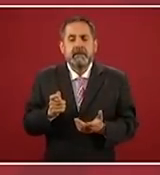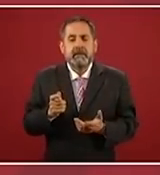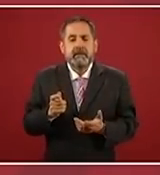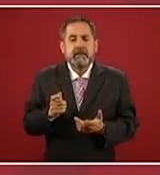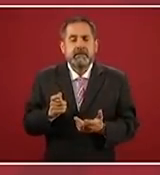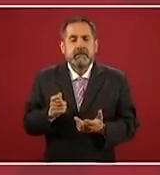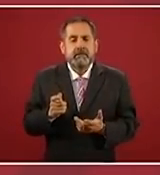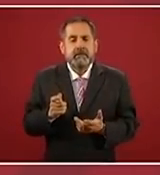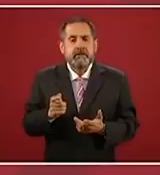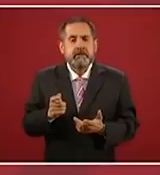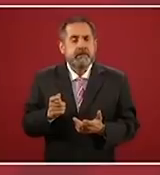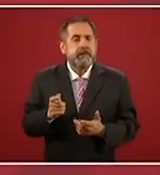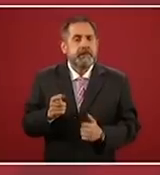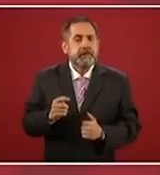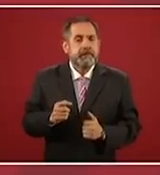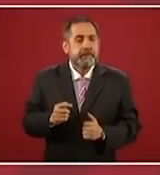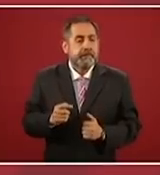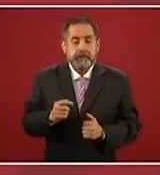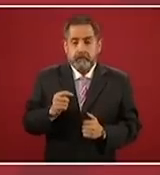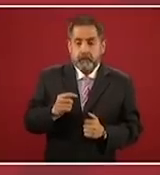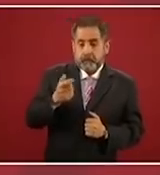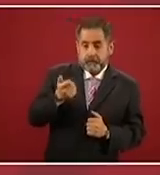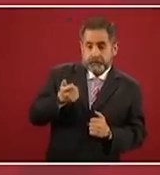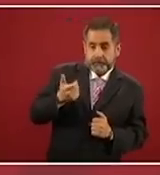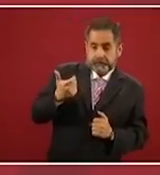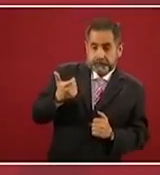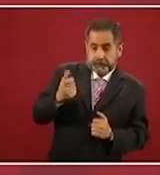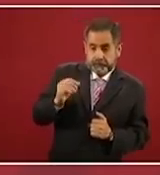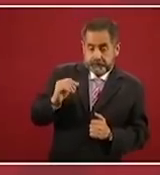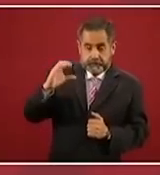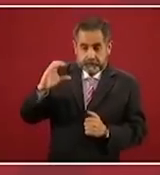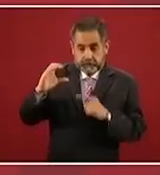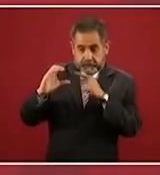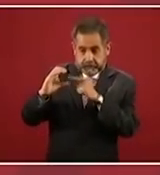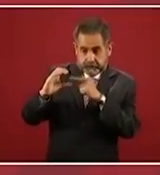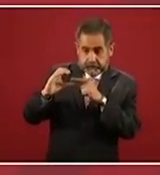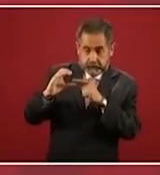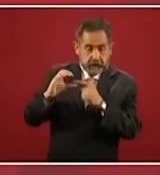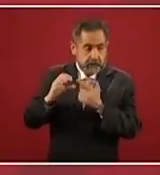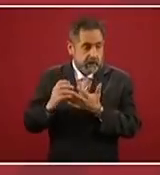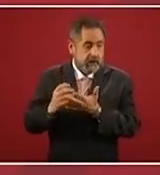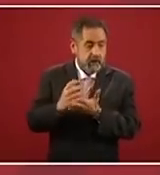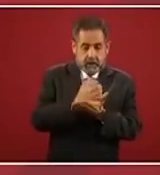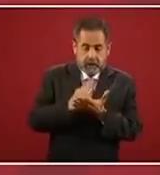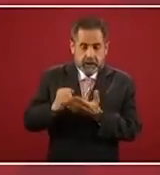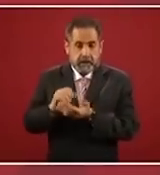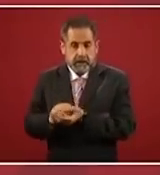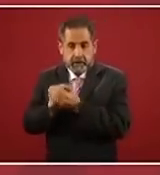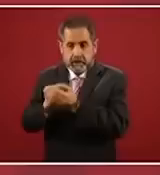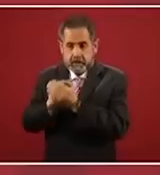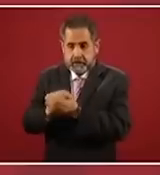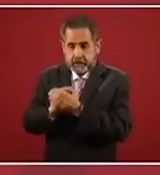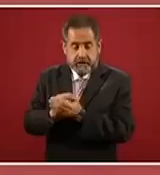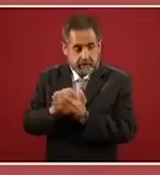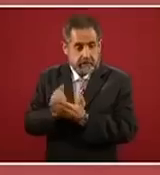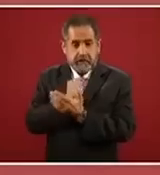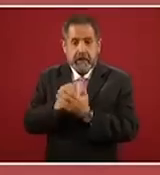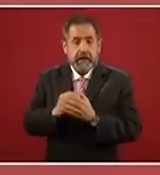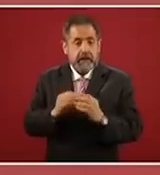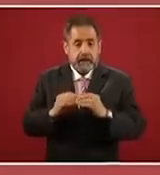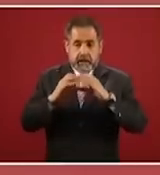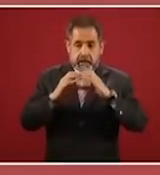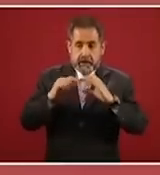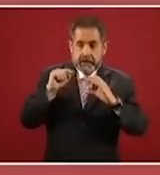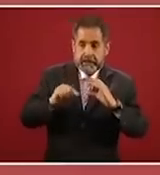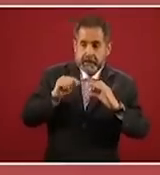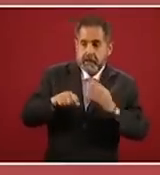con el dinero que se obtenga de la rifa se van a comprar